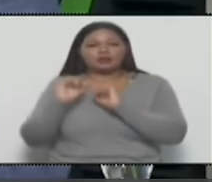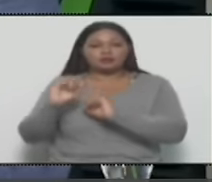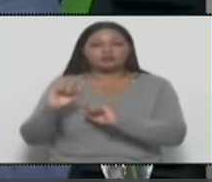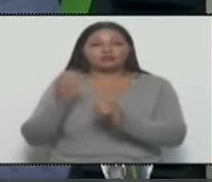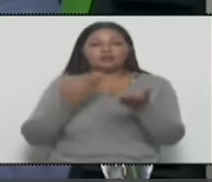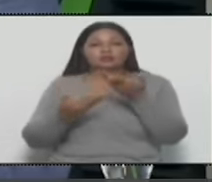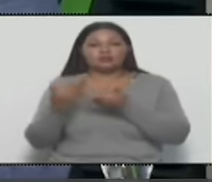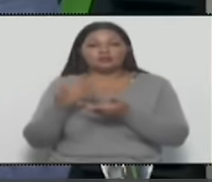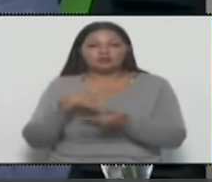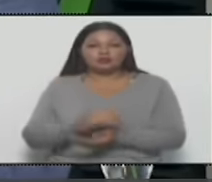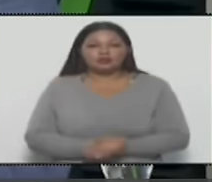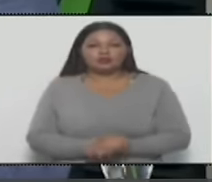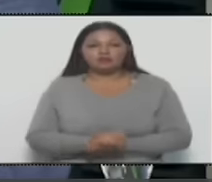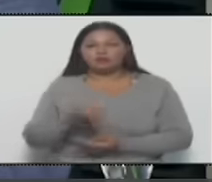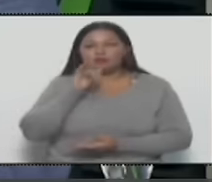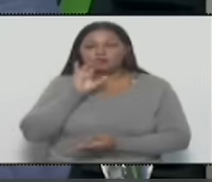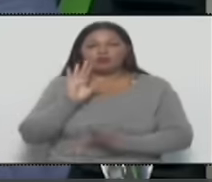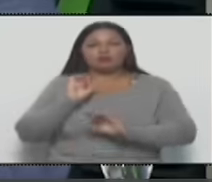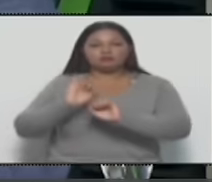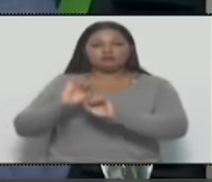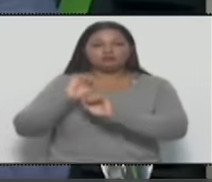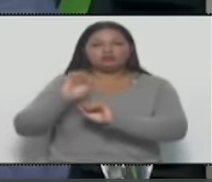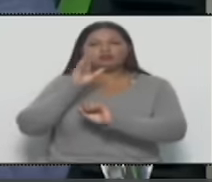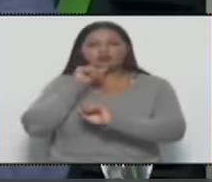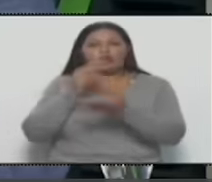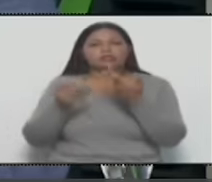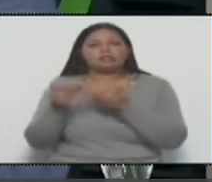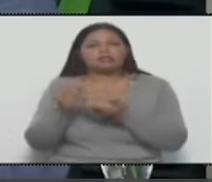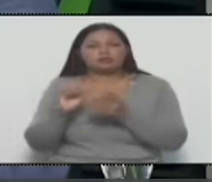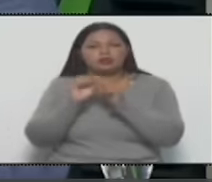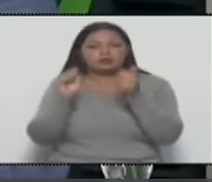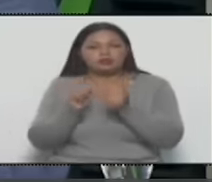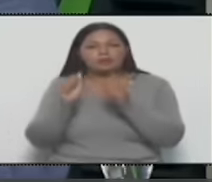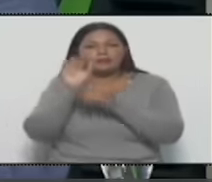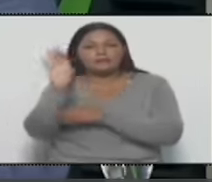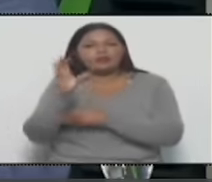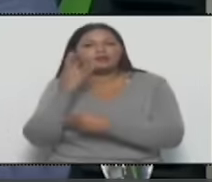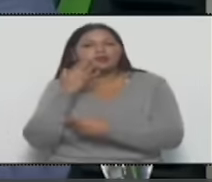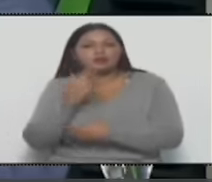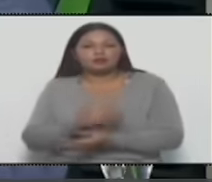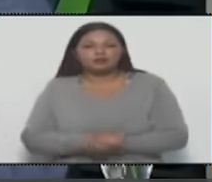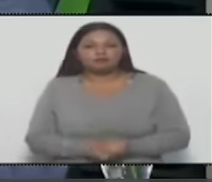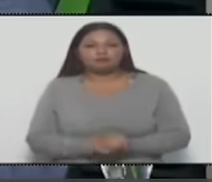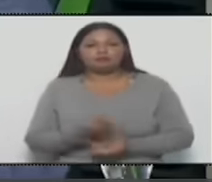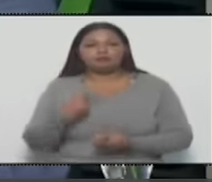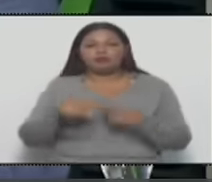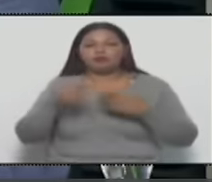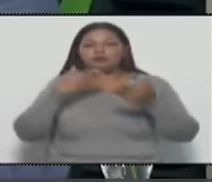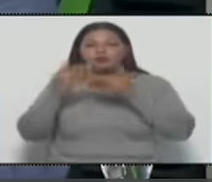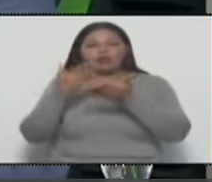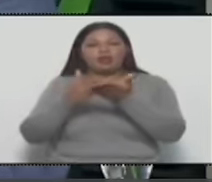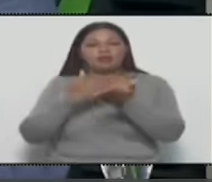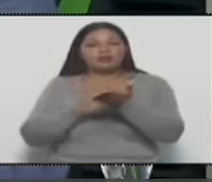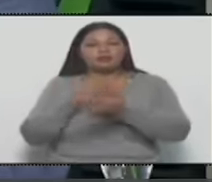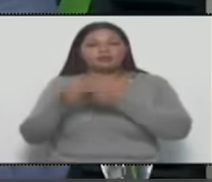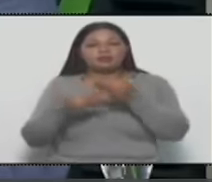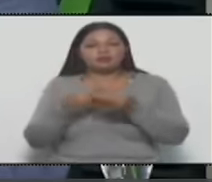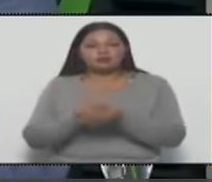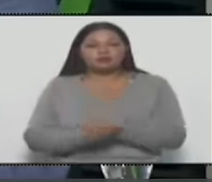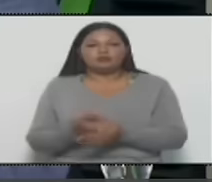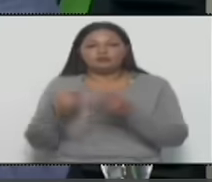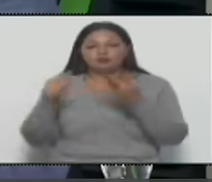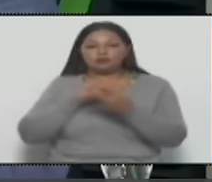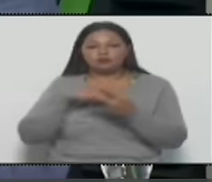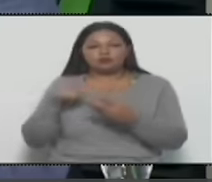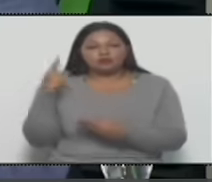los reportes que tenemos, que hubo un ataque de denegación de servicios a nuestro sistema Patria. Pero, como lo conversábamos anteriormente, desde las dimensiones que tenemos